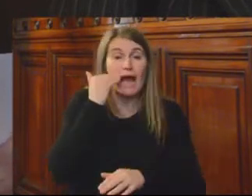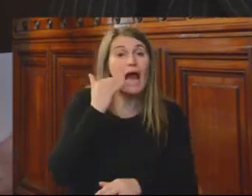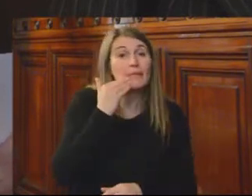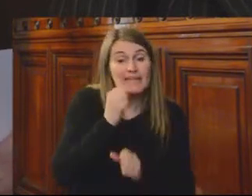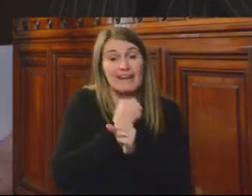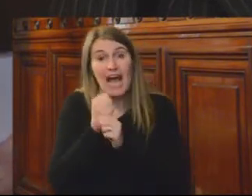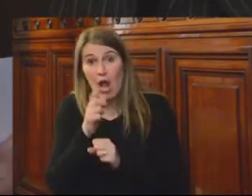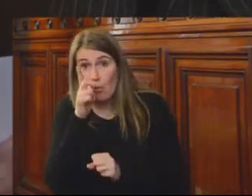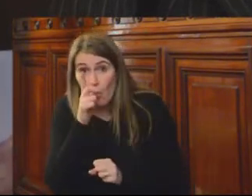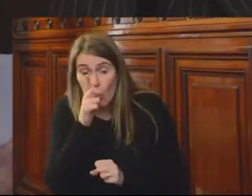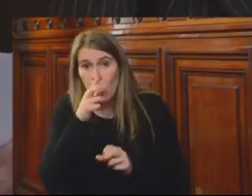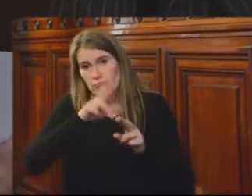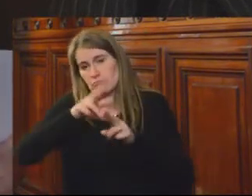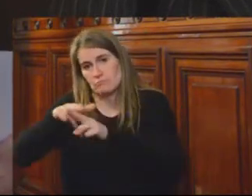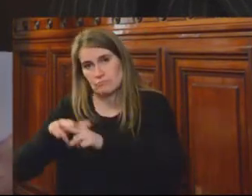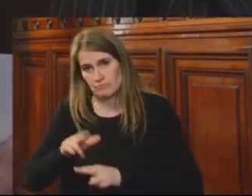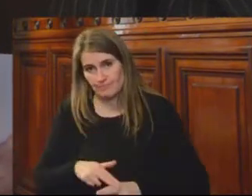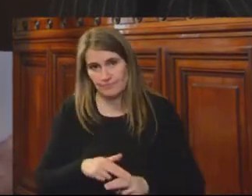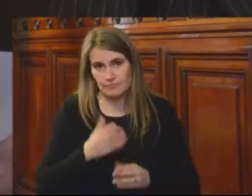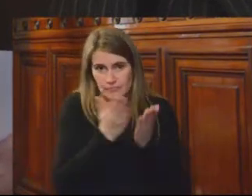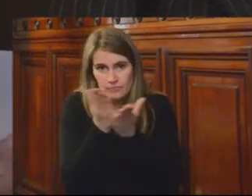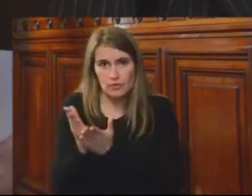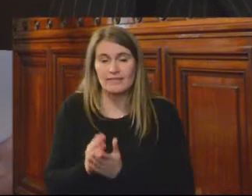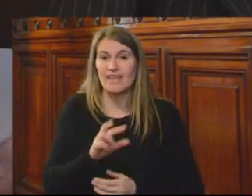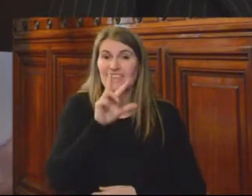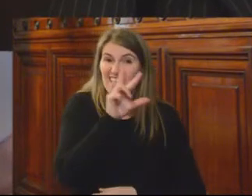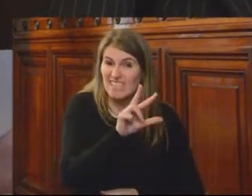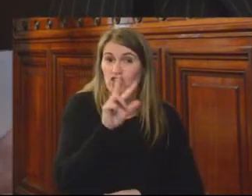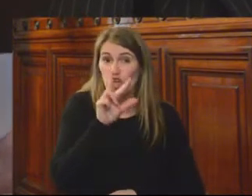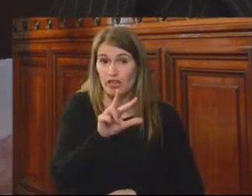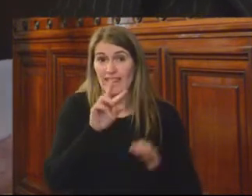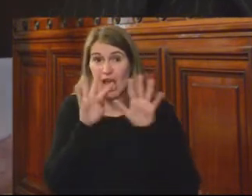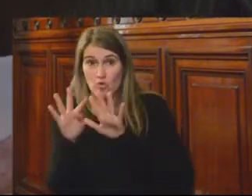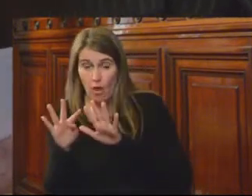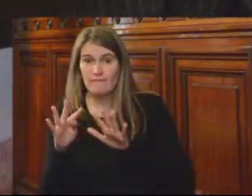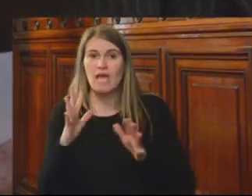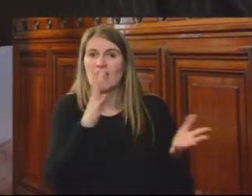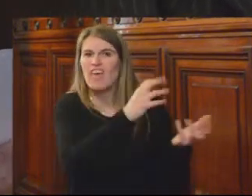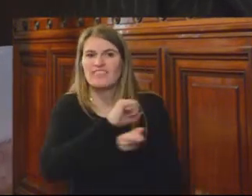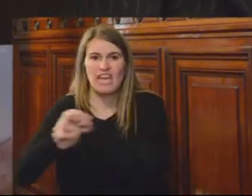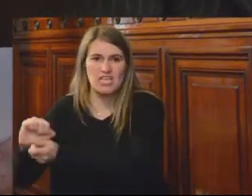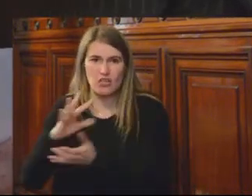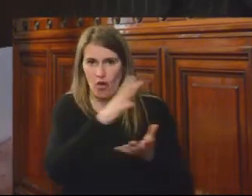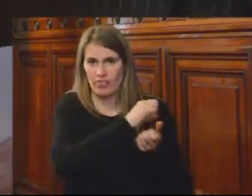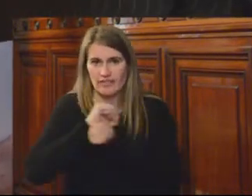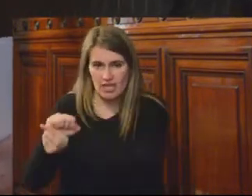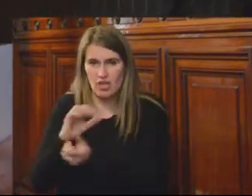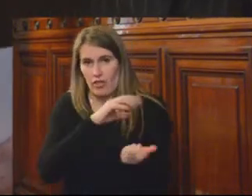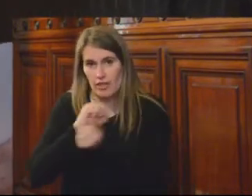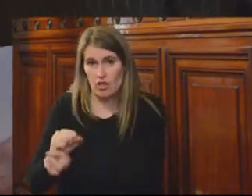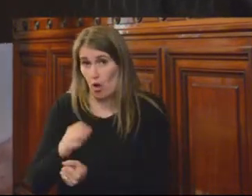del 2017. Al menos 339 estudiantes resultaron detenidos arbitrariamente en el mismo